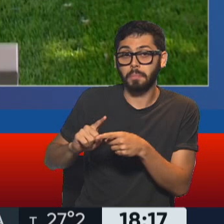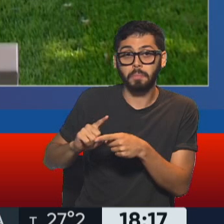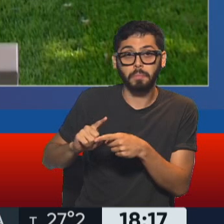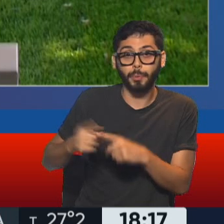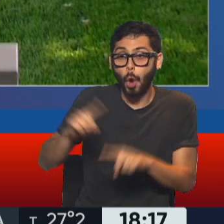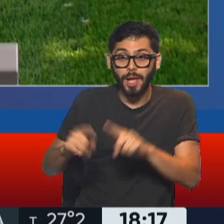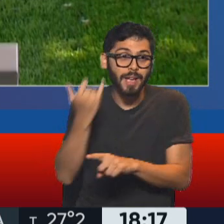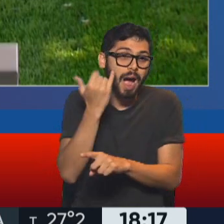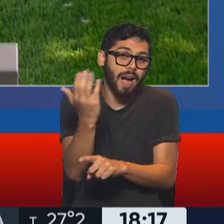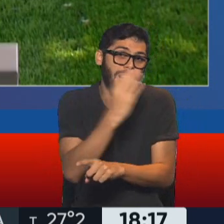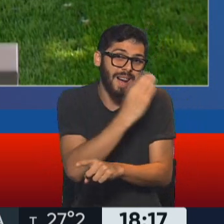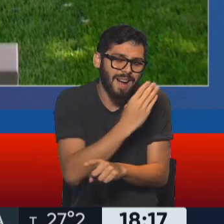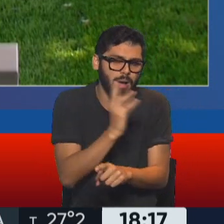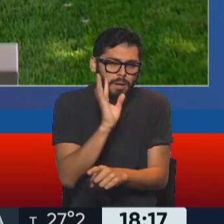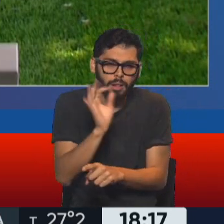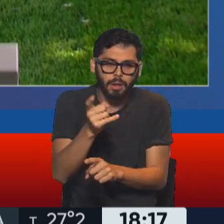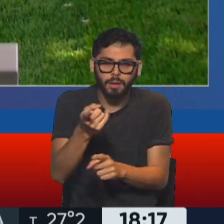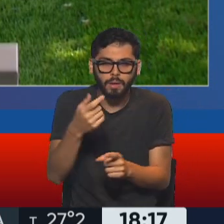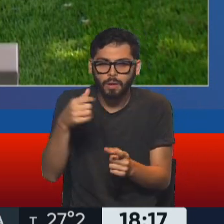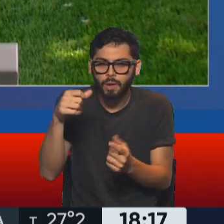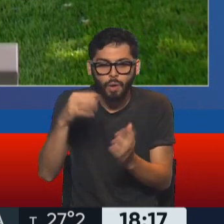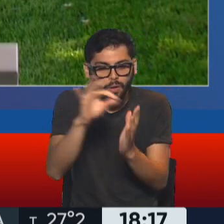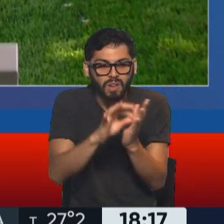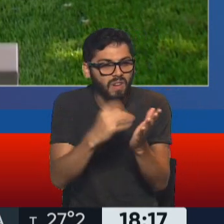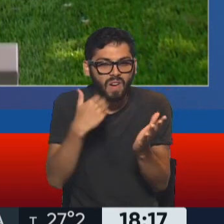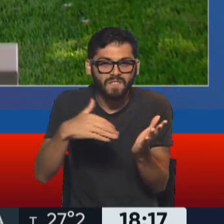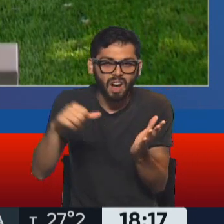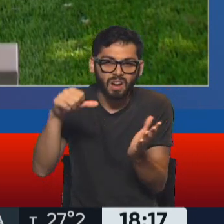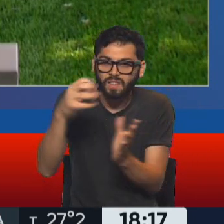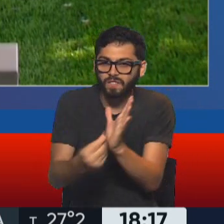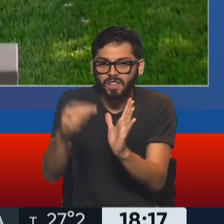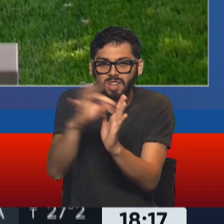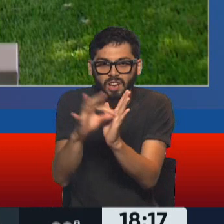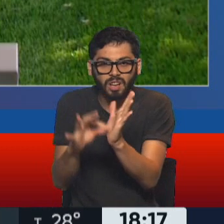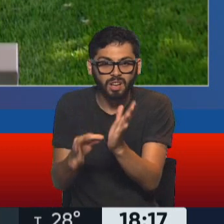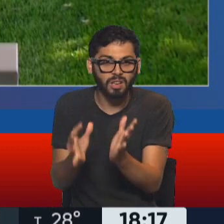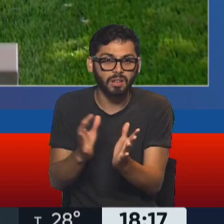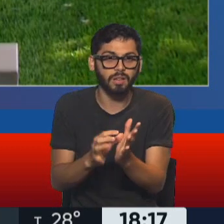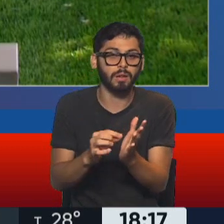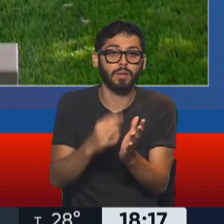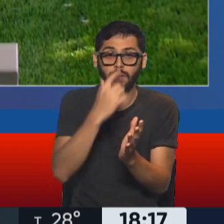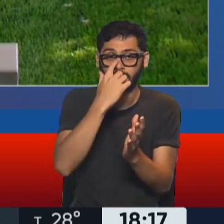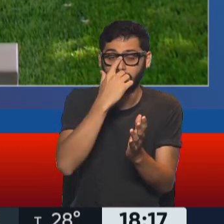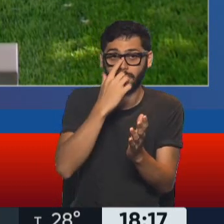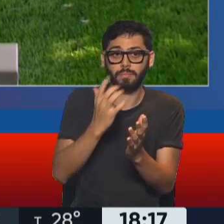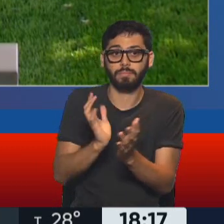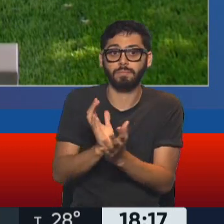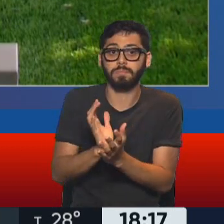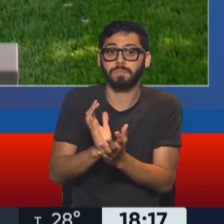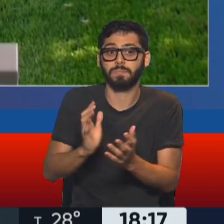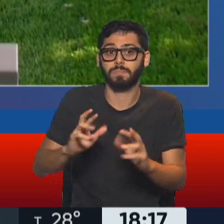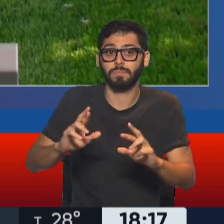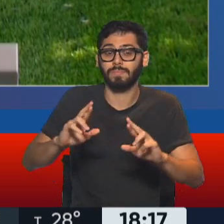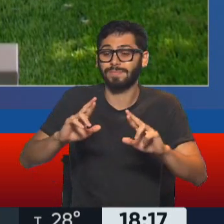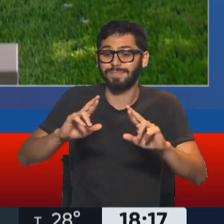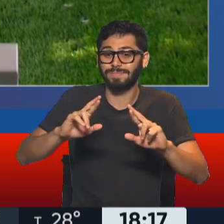vio que no iba a cumplir ninguna de las pautas previstas. Es decir, un plan de estabilización que bajó